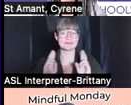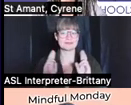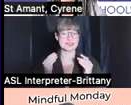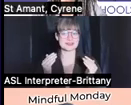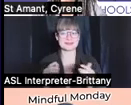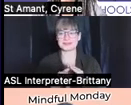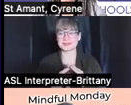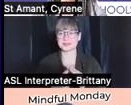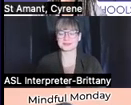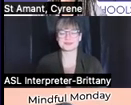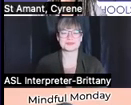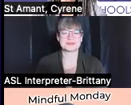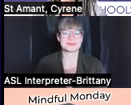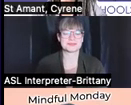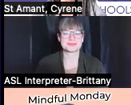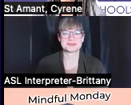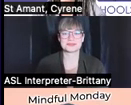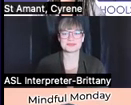started.